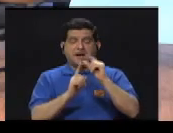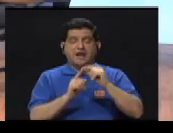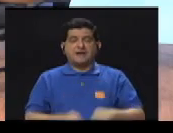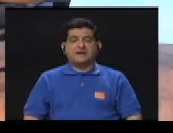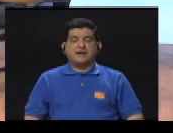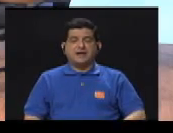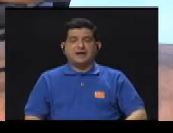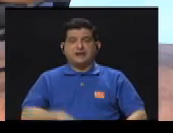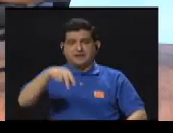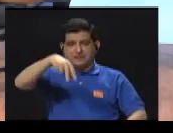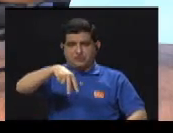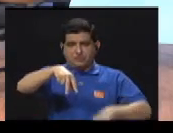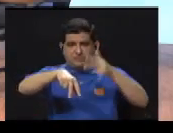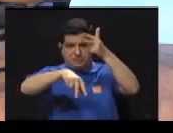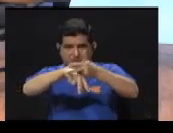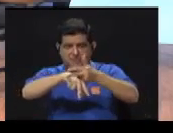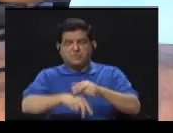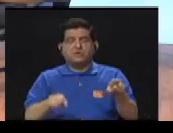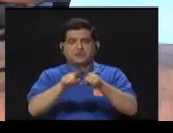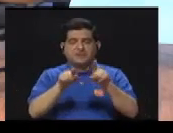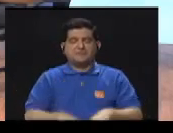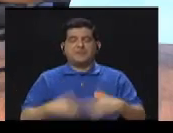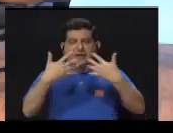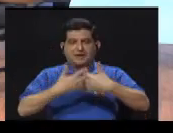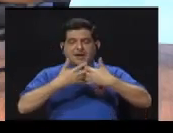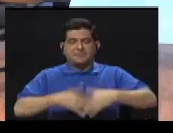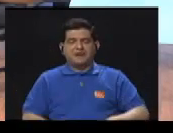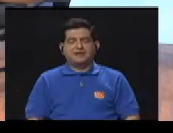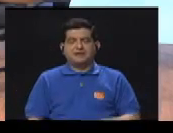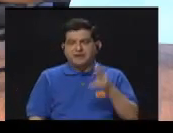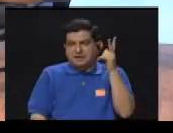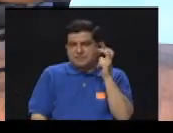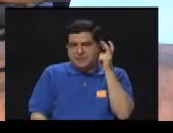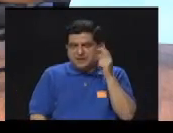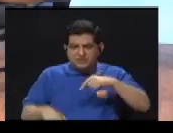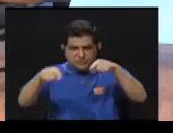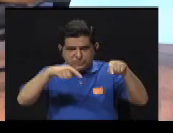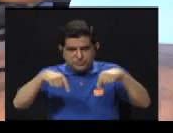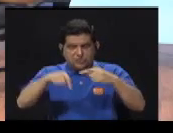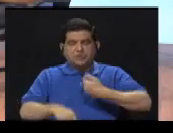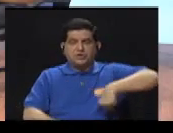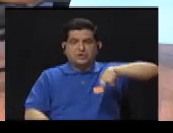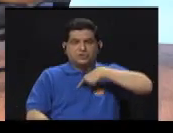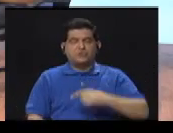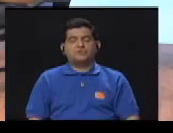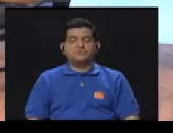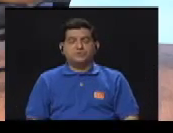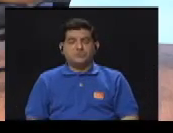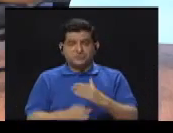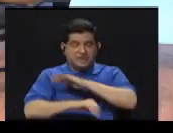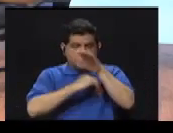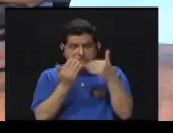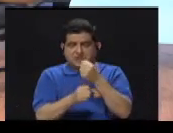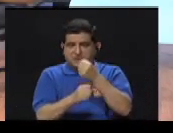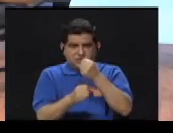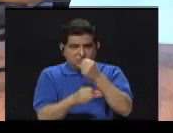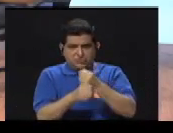el trípode, alquilamos el sonido, digamos, el grabador de sonido, y todo lo manejamos nosotros, hacíamos cámara nosotros, sonido